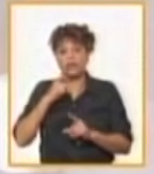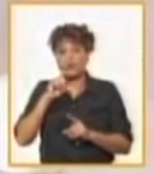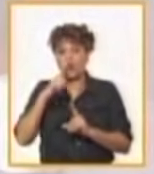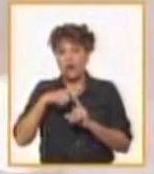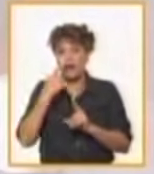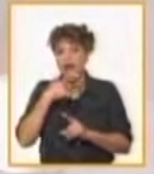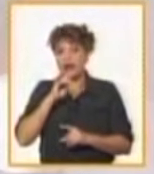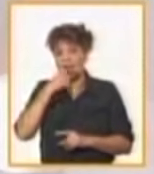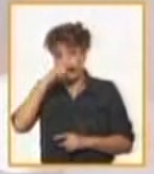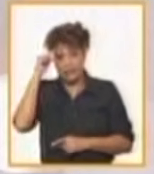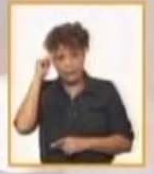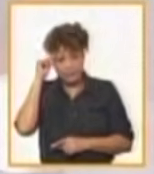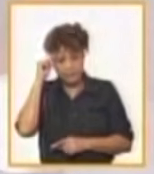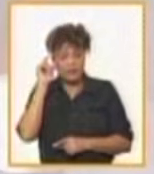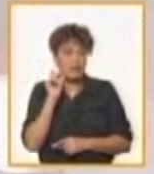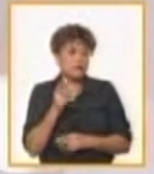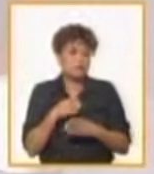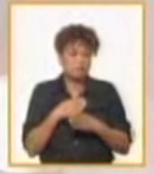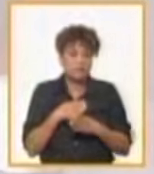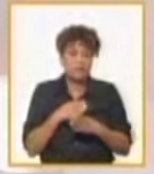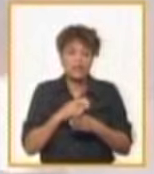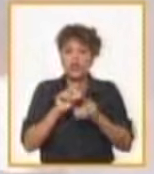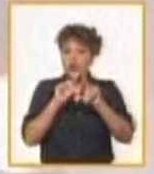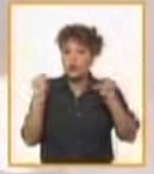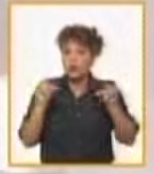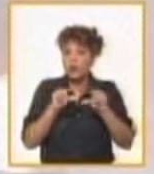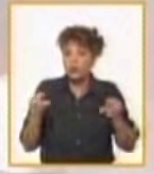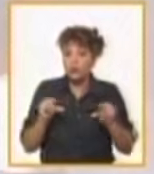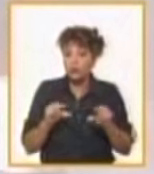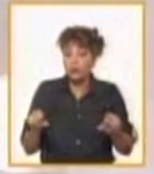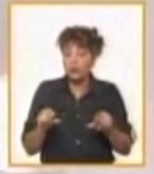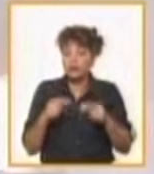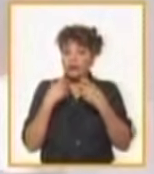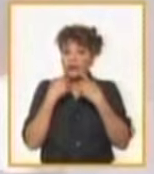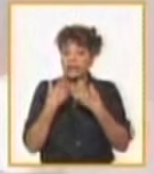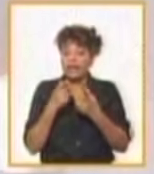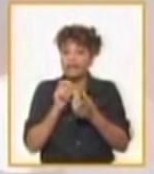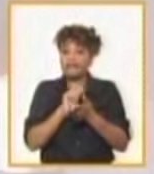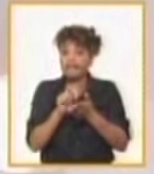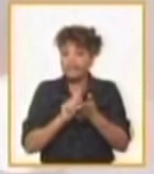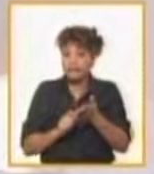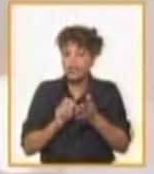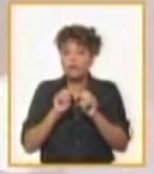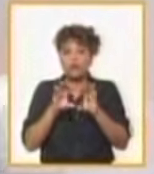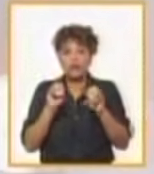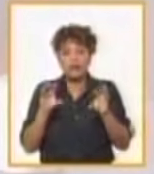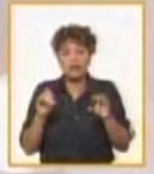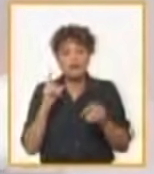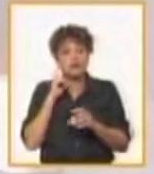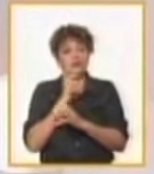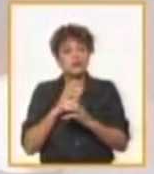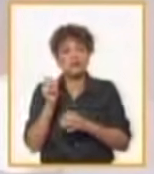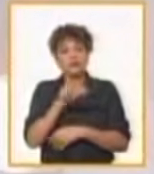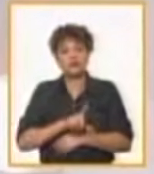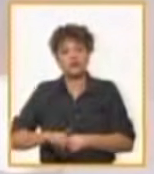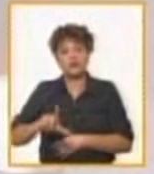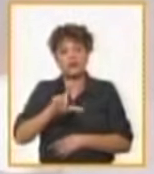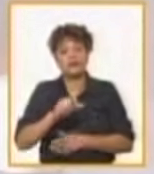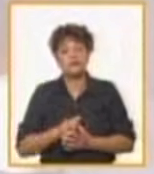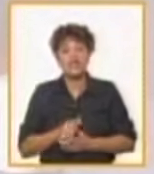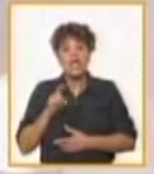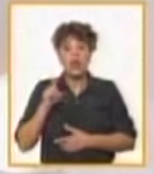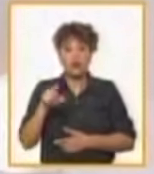compilación de distintos ensayos y artículos, compilado por Elías Ramírez Cañedo, publicado por el sello Ciencias Sociales, y que en el último sábado del